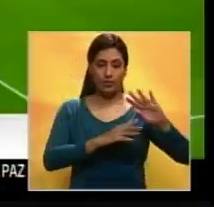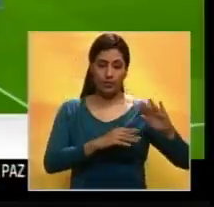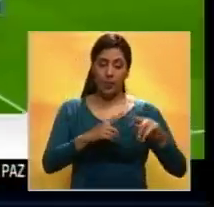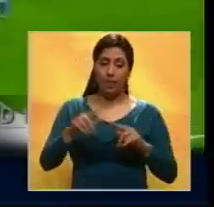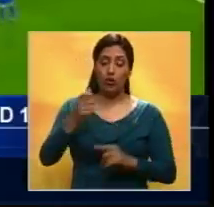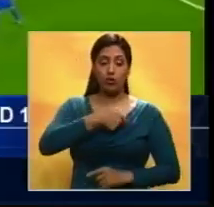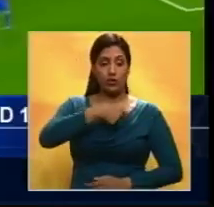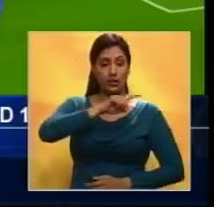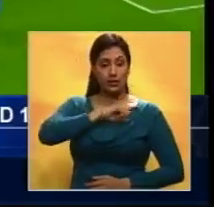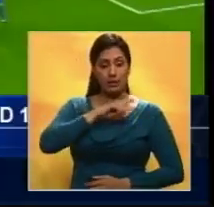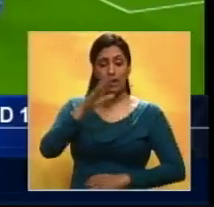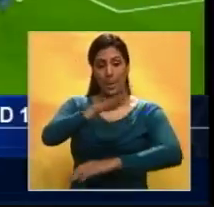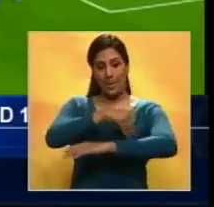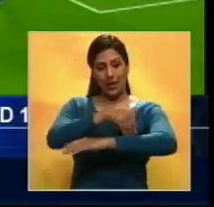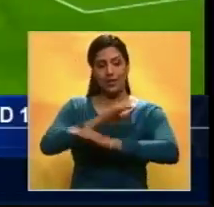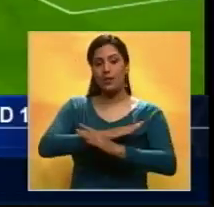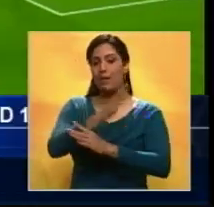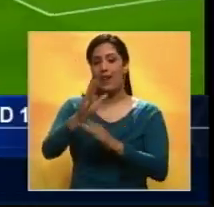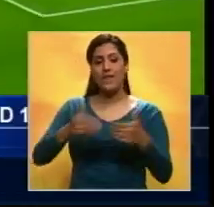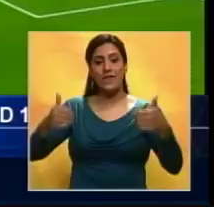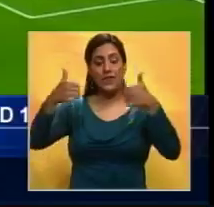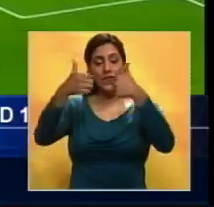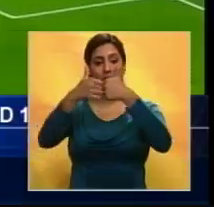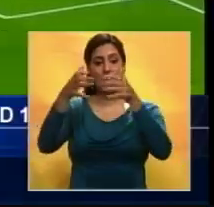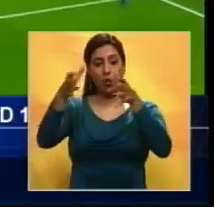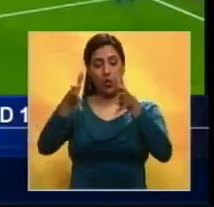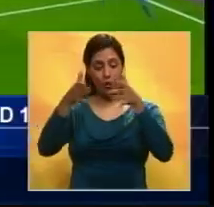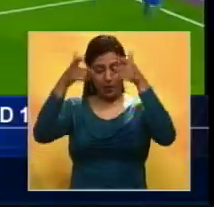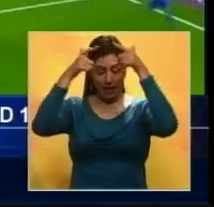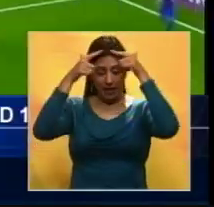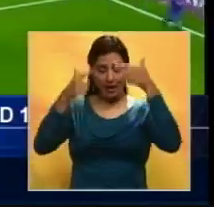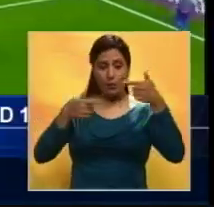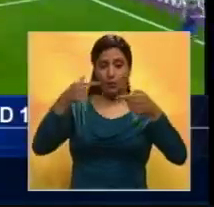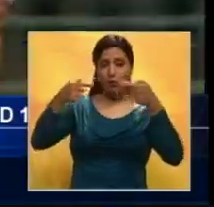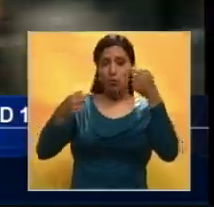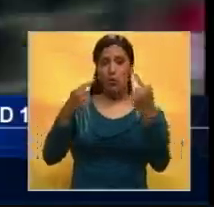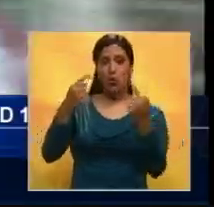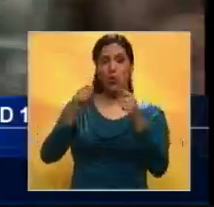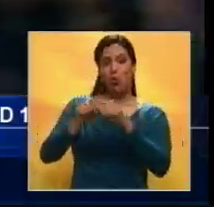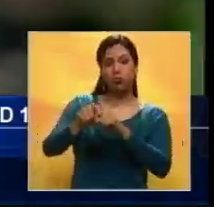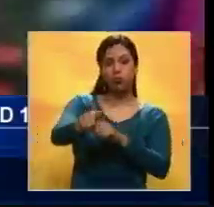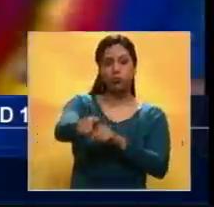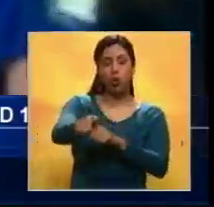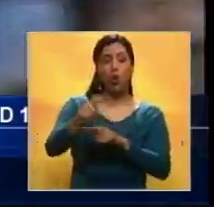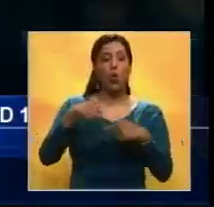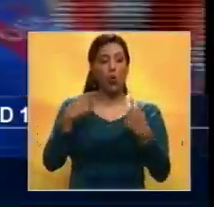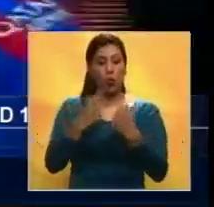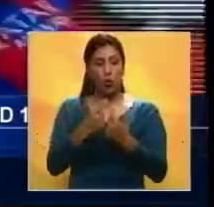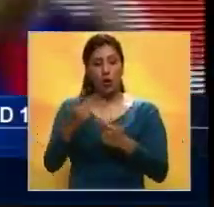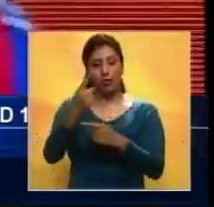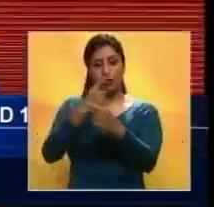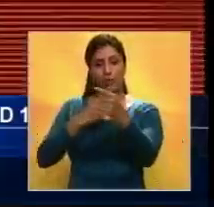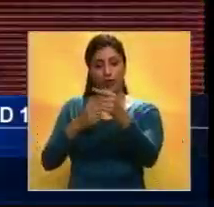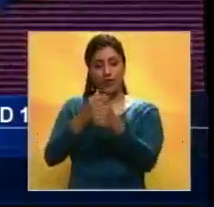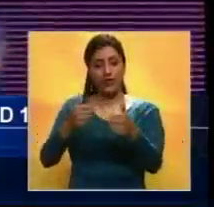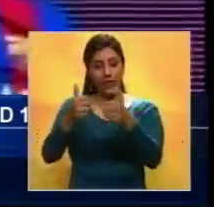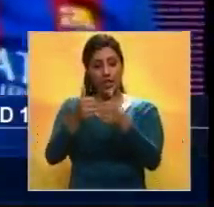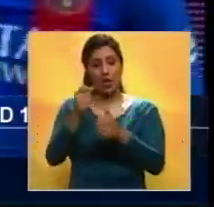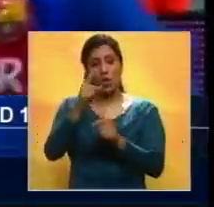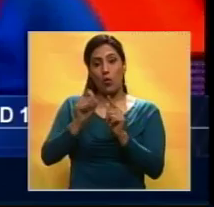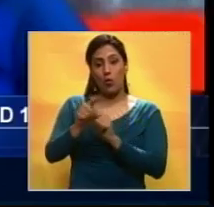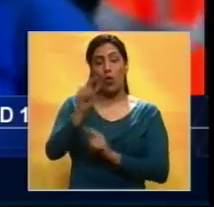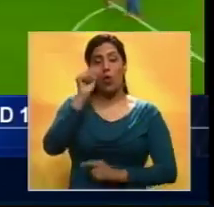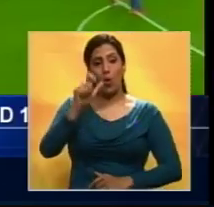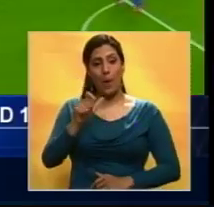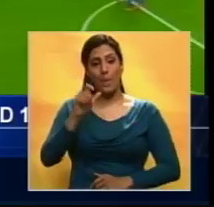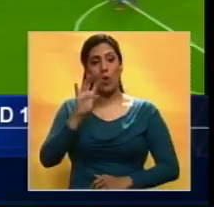En España, el Barcelona se clasificó a la final de la Copa del Rey tras empatar a un gol con el Atlético de Madrid en el partido de vuelta de semifinales. Con un gol de Luis